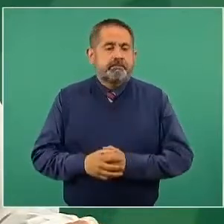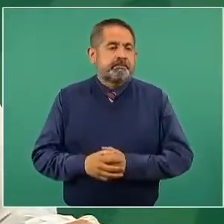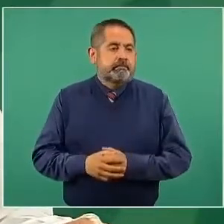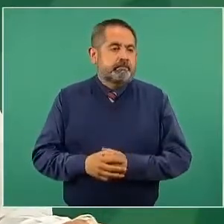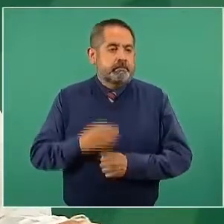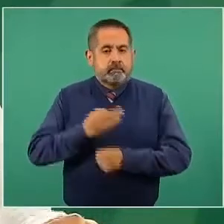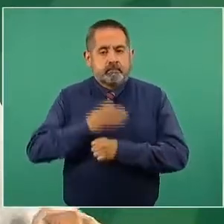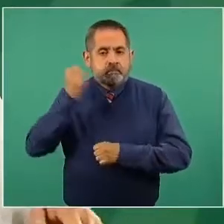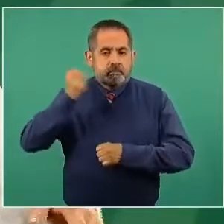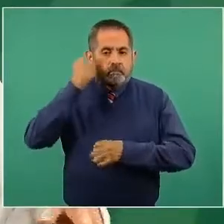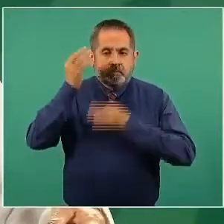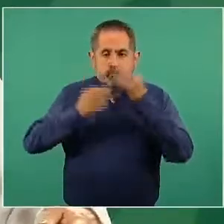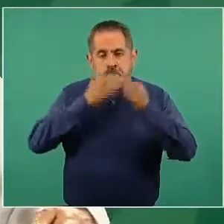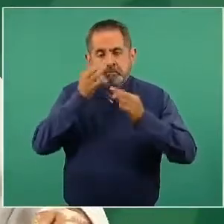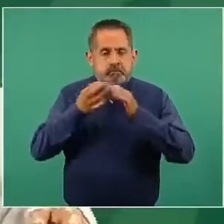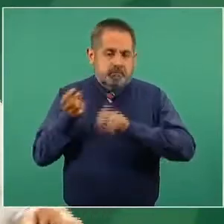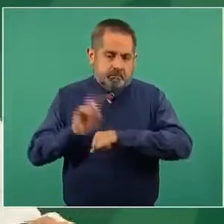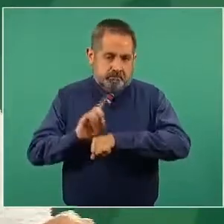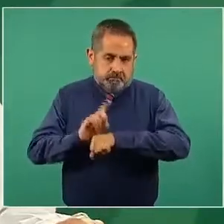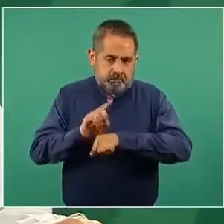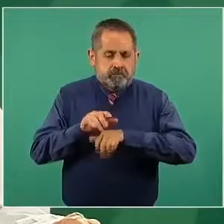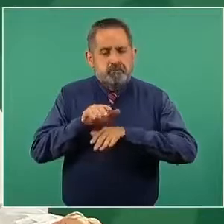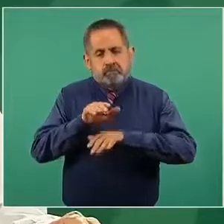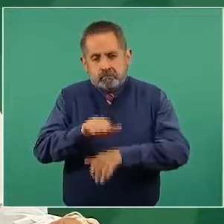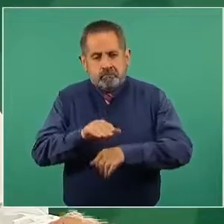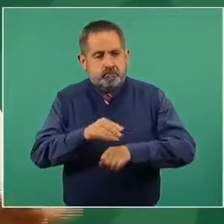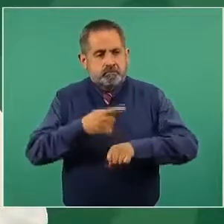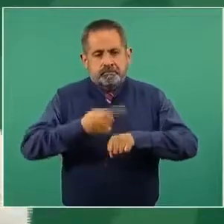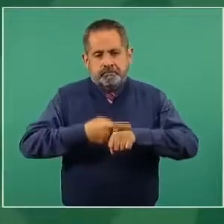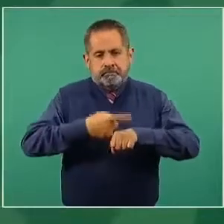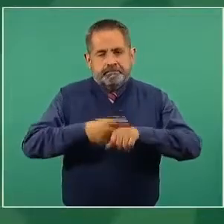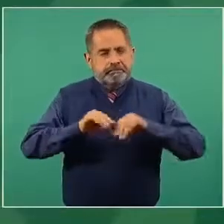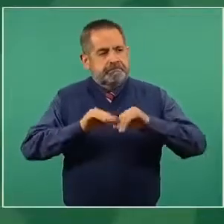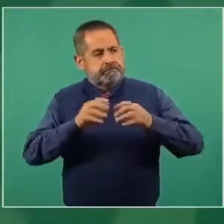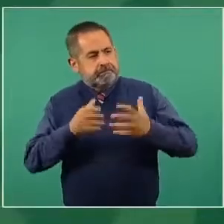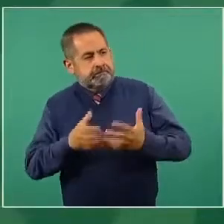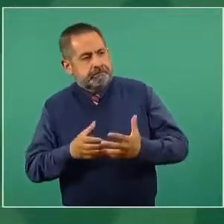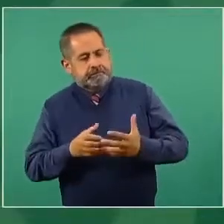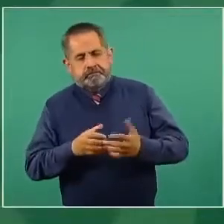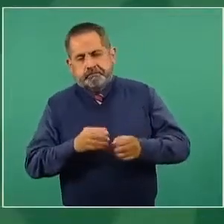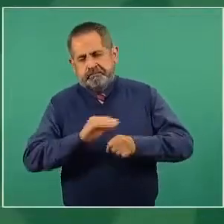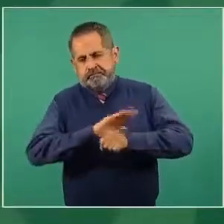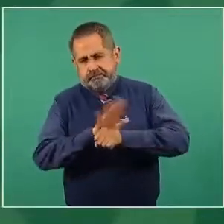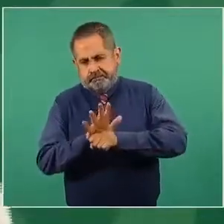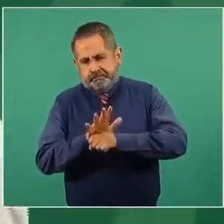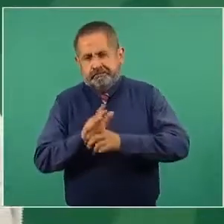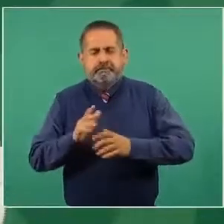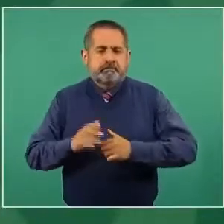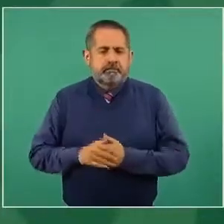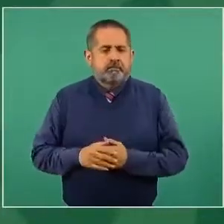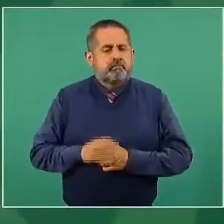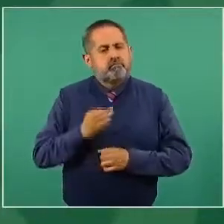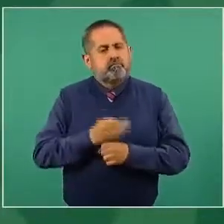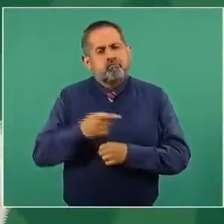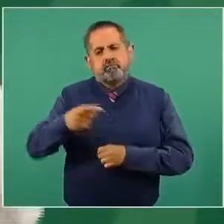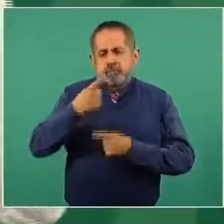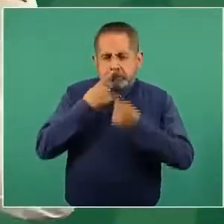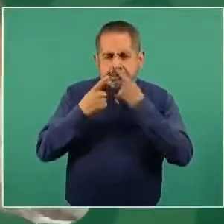la conferencia de prensa diaria sobre la pandemia de COVID y vamos a comentar varios elementos de interés